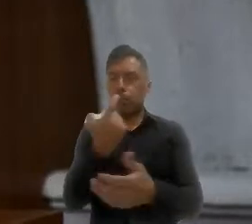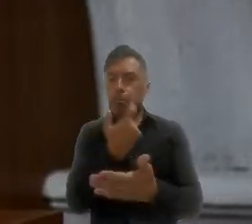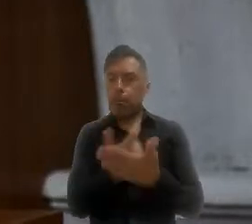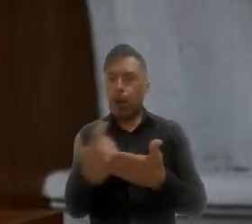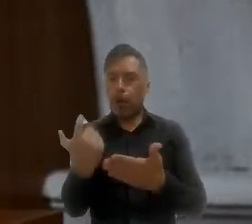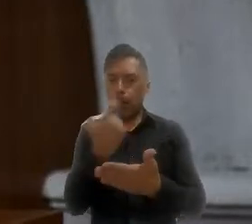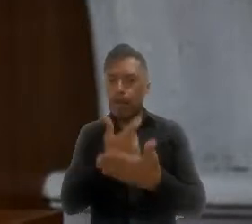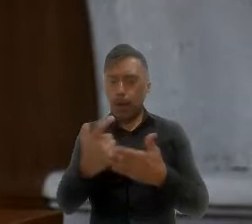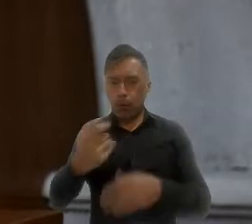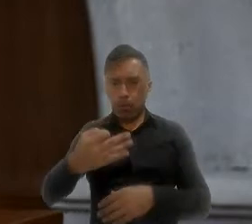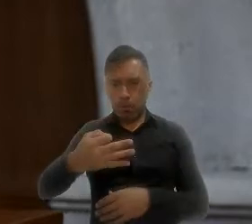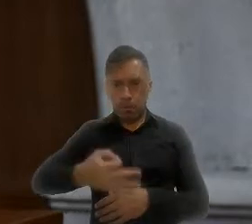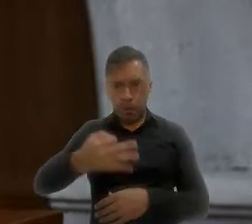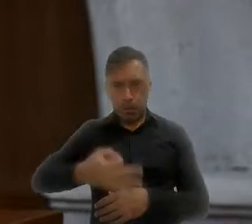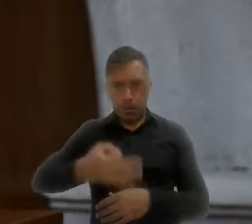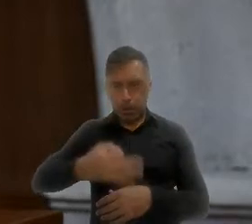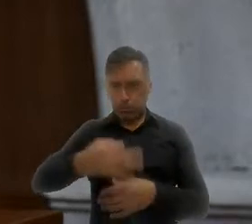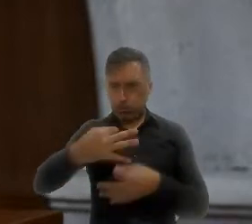oportunamente